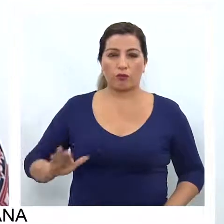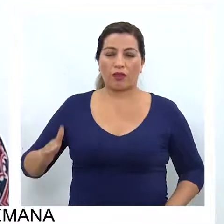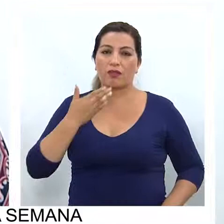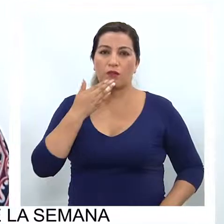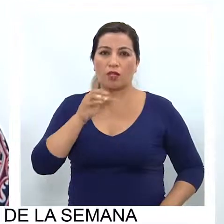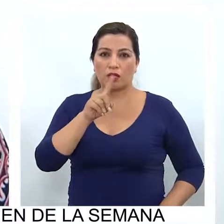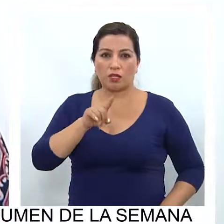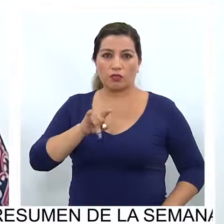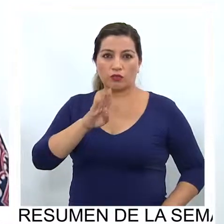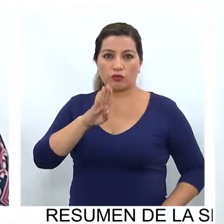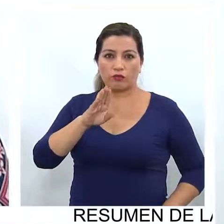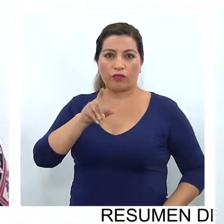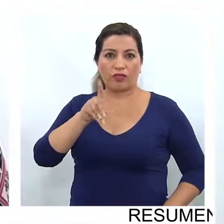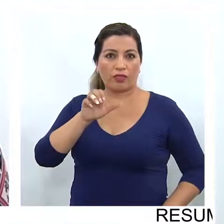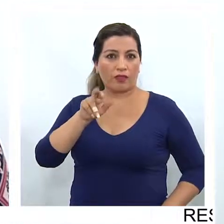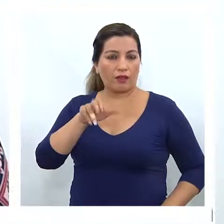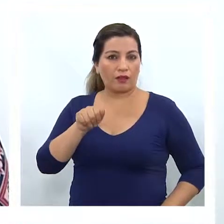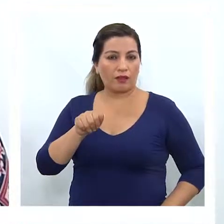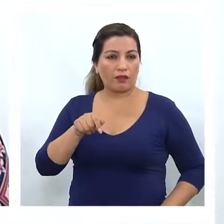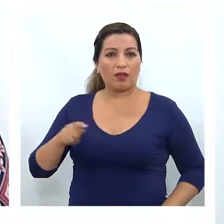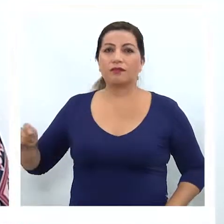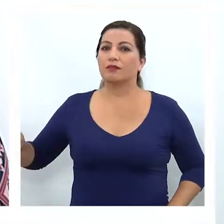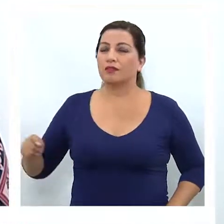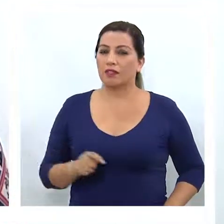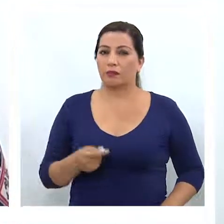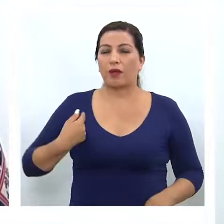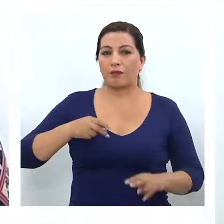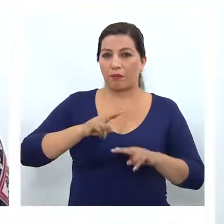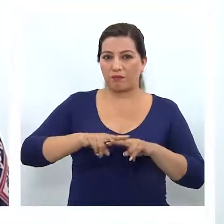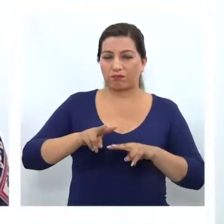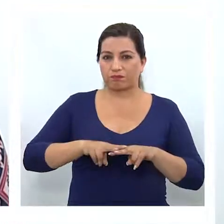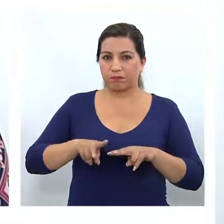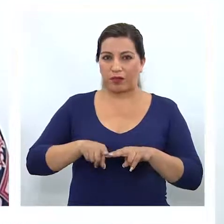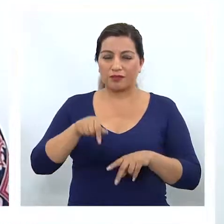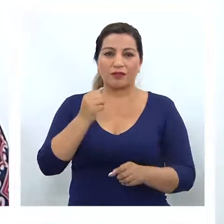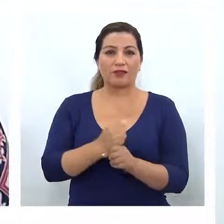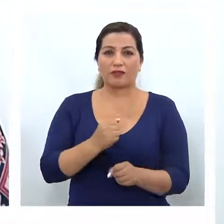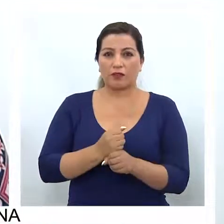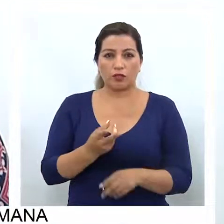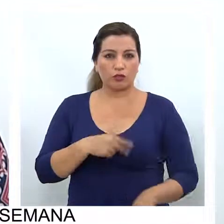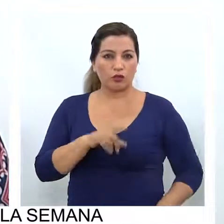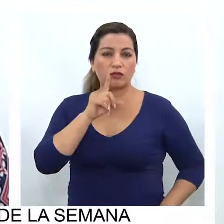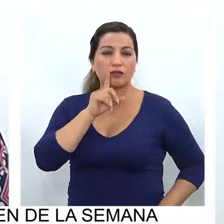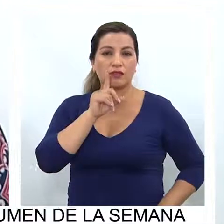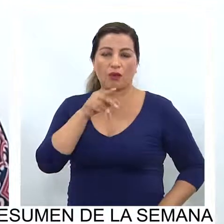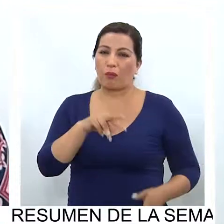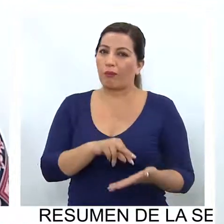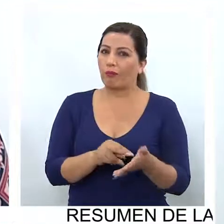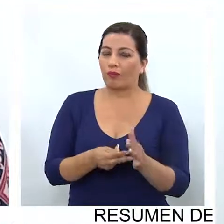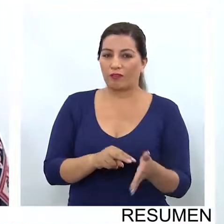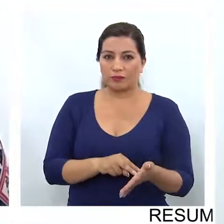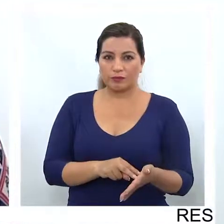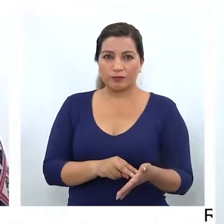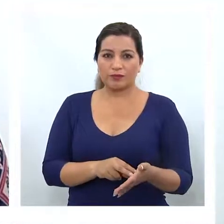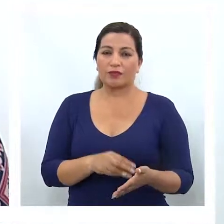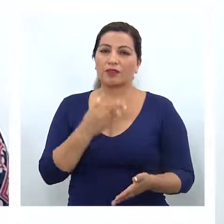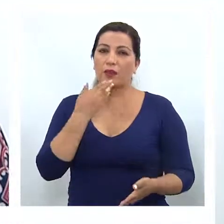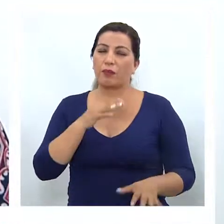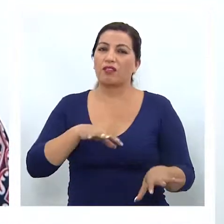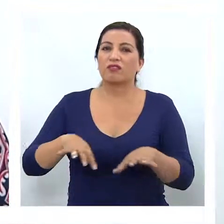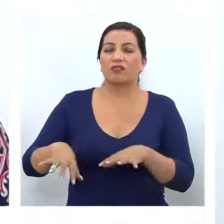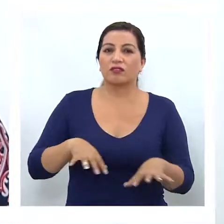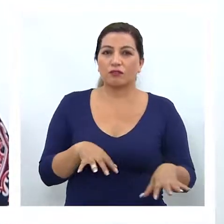Subdere, la región de Tarapacá fue la indicada para hacer este hermanamiento con esa región, ya que tenemos problemas y también